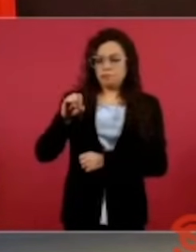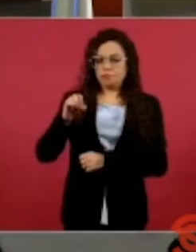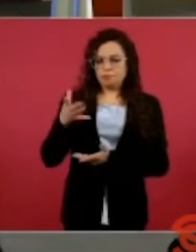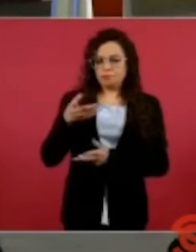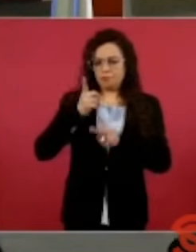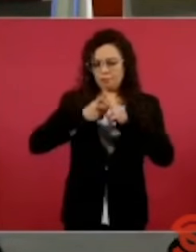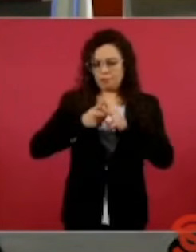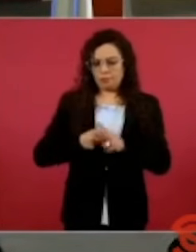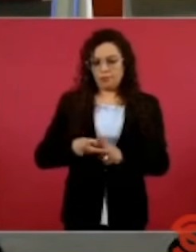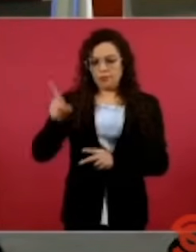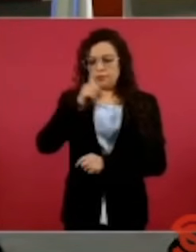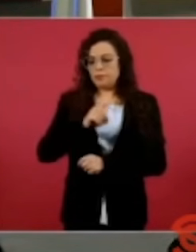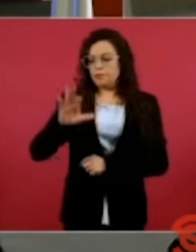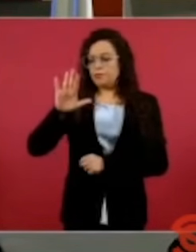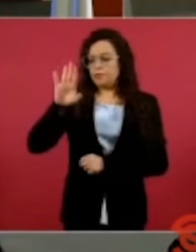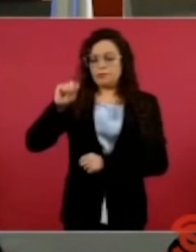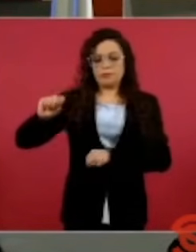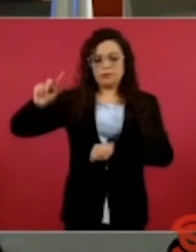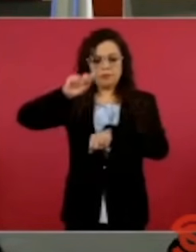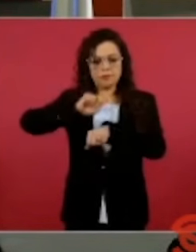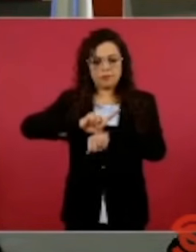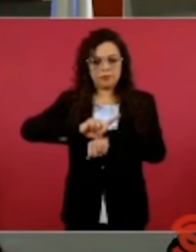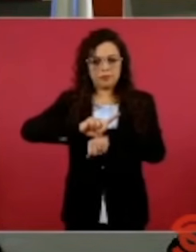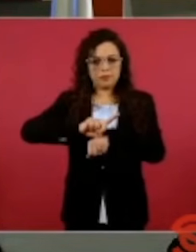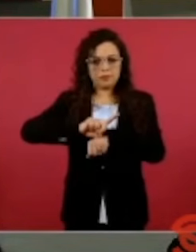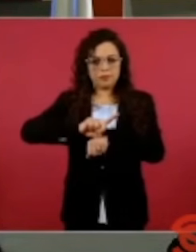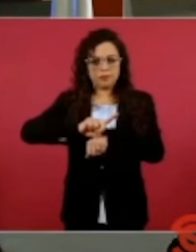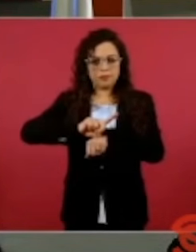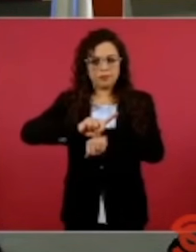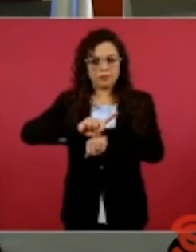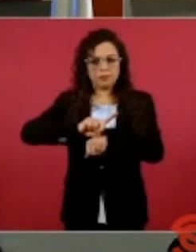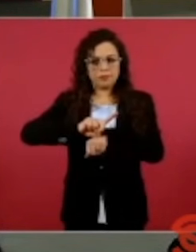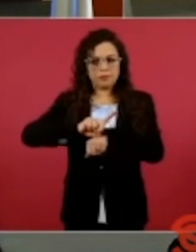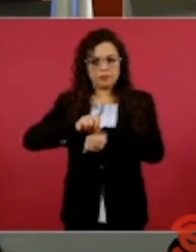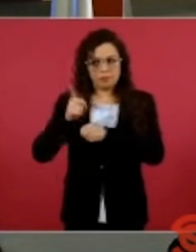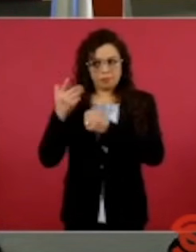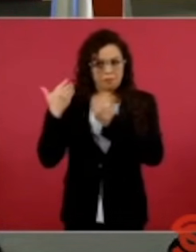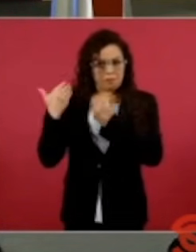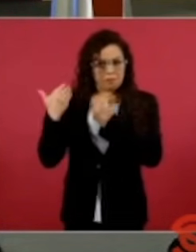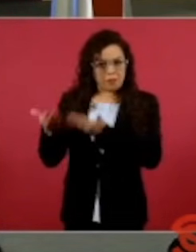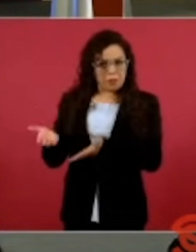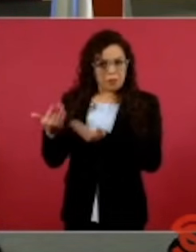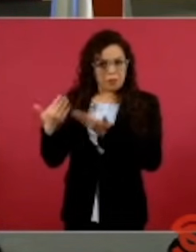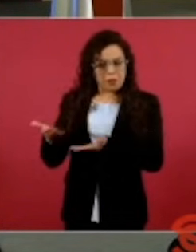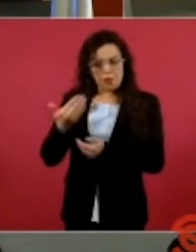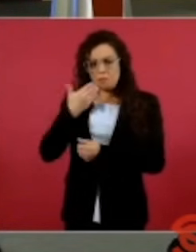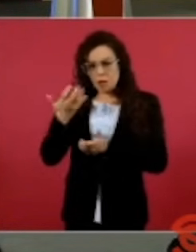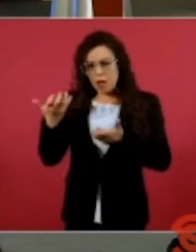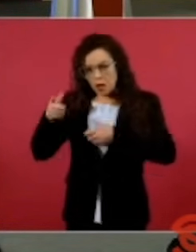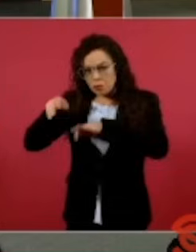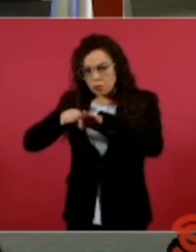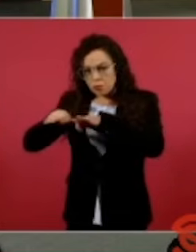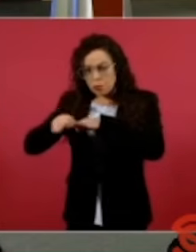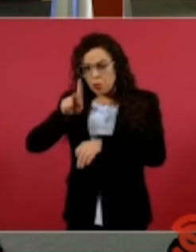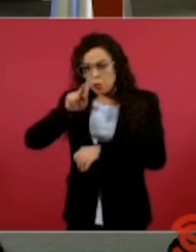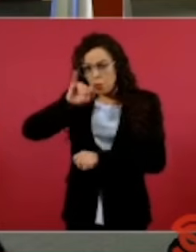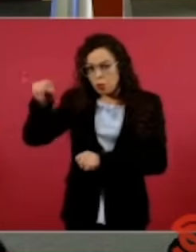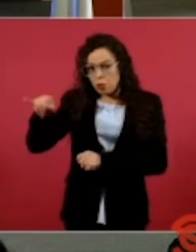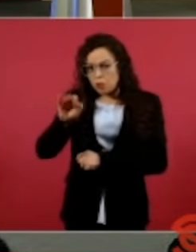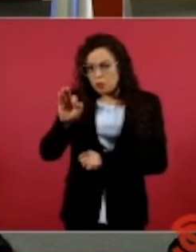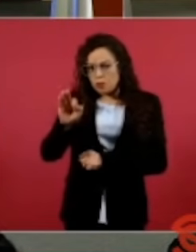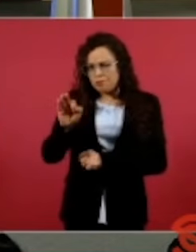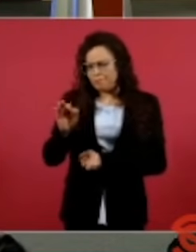días cómo va a estar bien el poder judicial así para quién trabajan